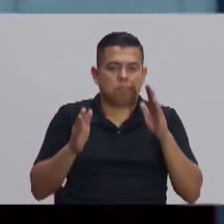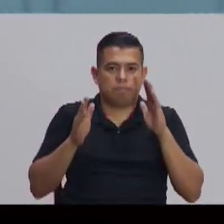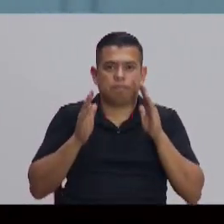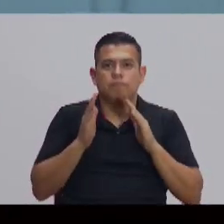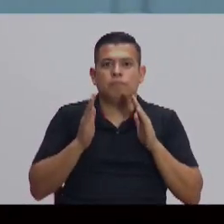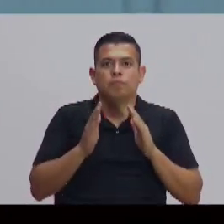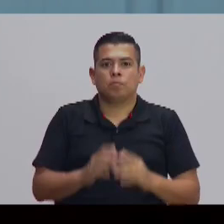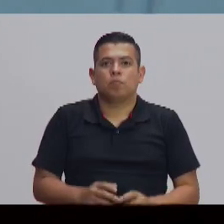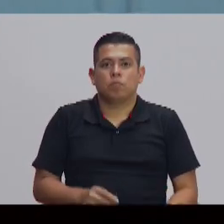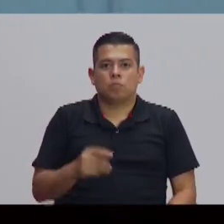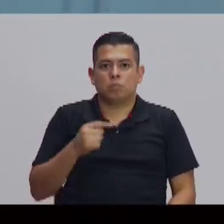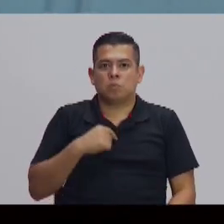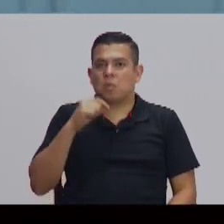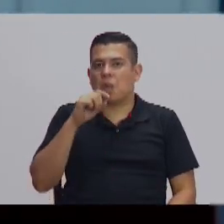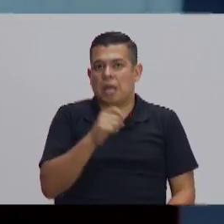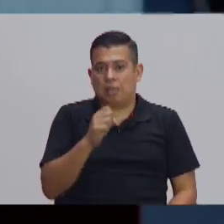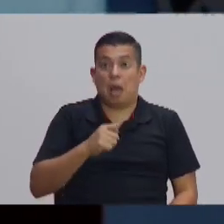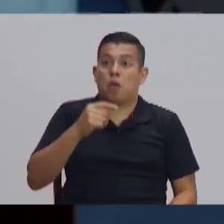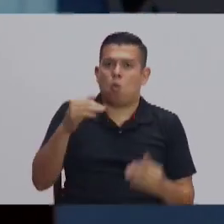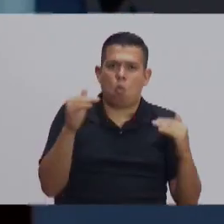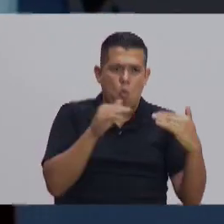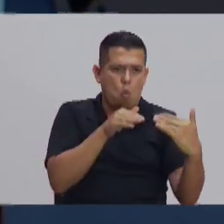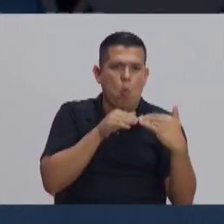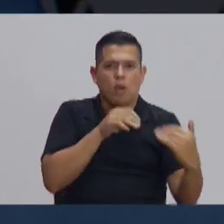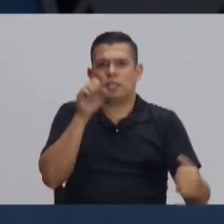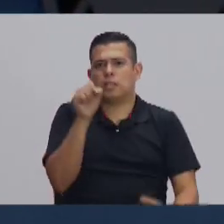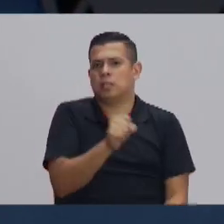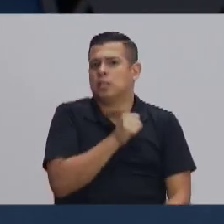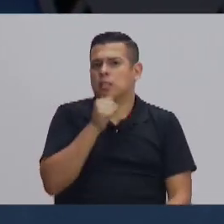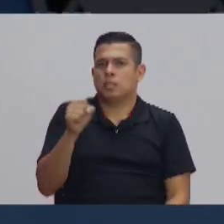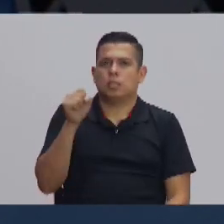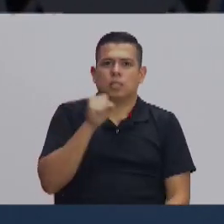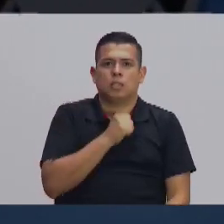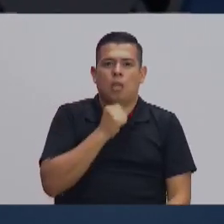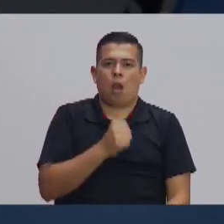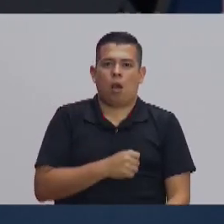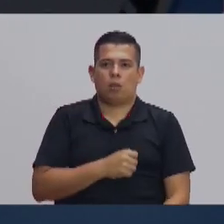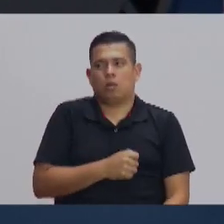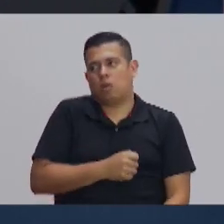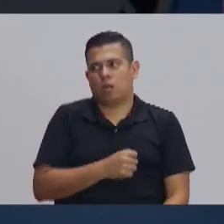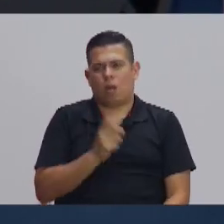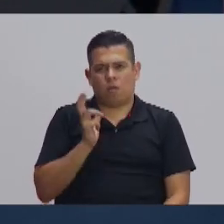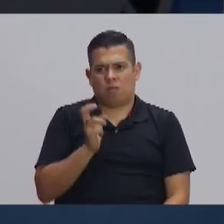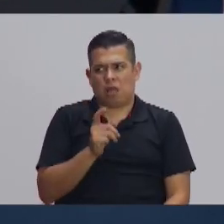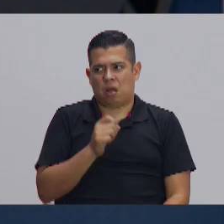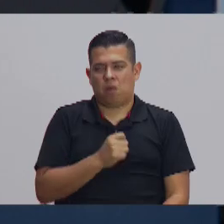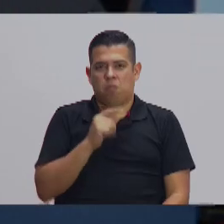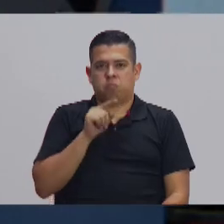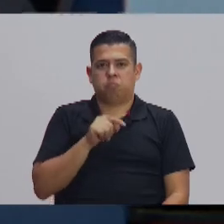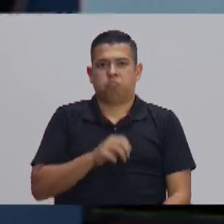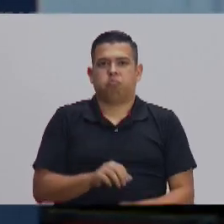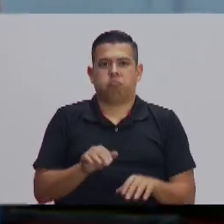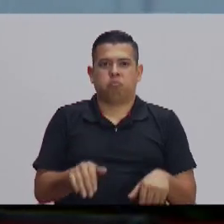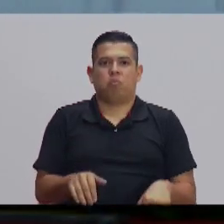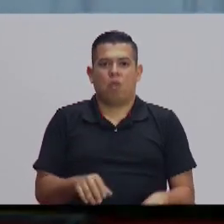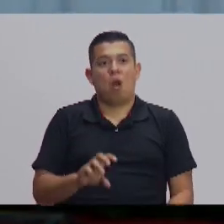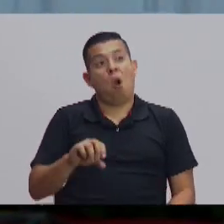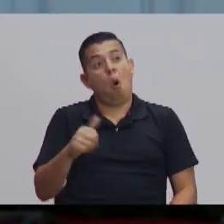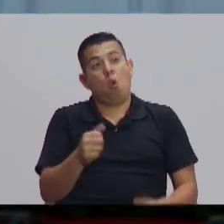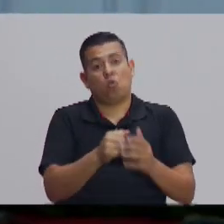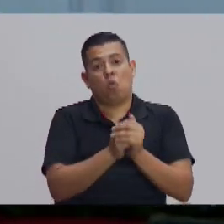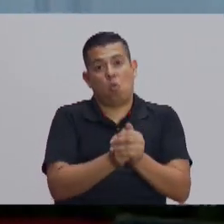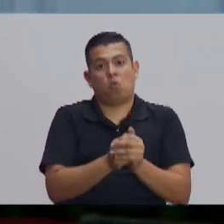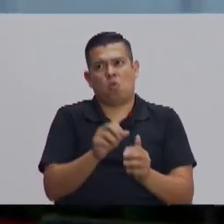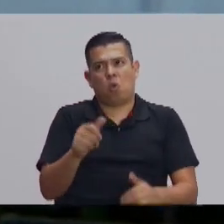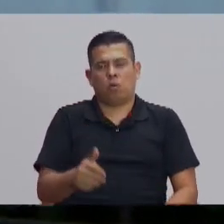yo le alabo del corazón yo le alabo conmigo ya viste vos ya viste hoy otro grupo de horas de adoración